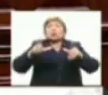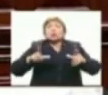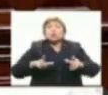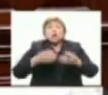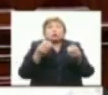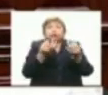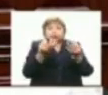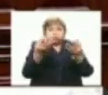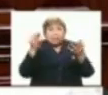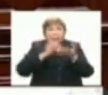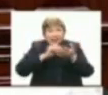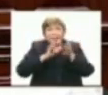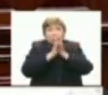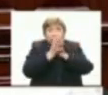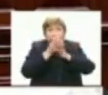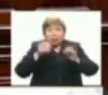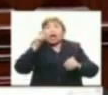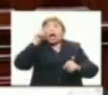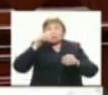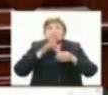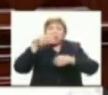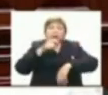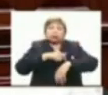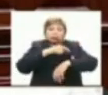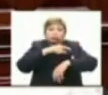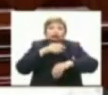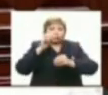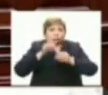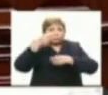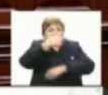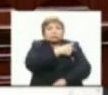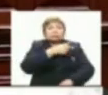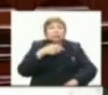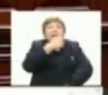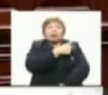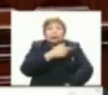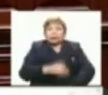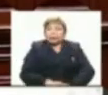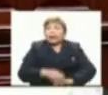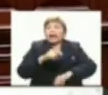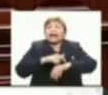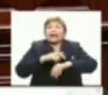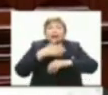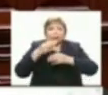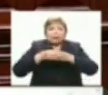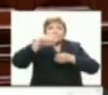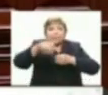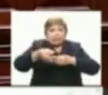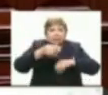más populosas de las capitales. Los establecimientos de primer nivel vacunarán en horario